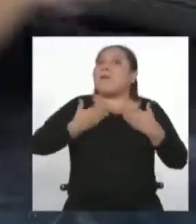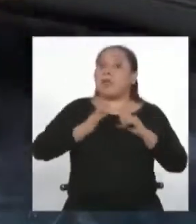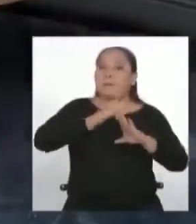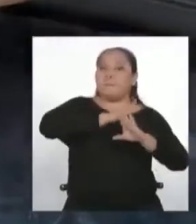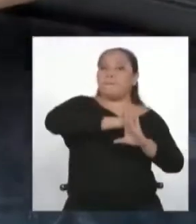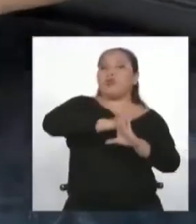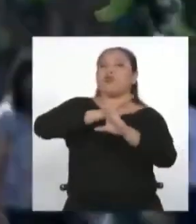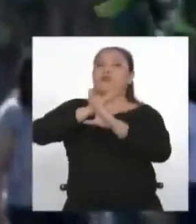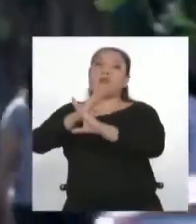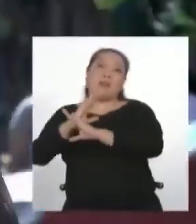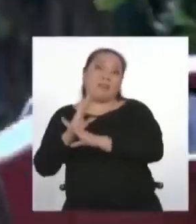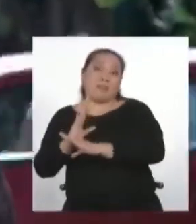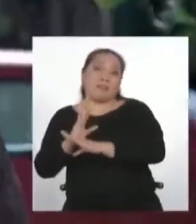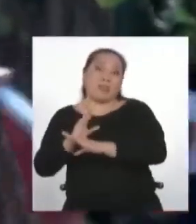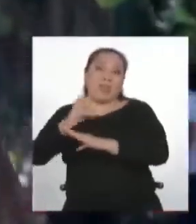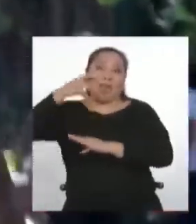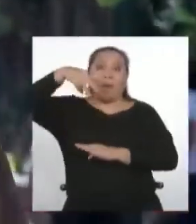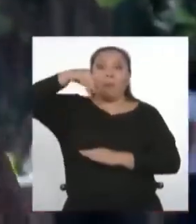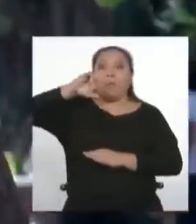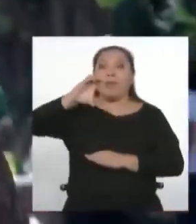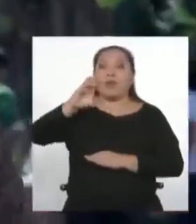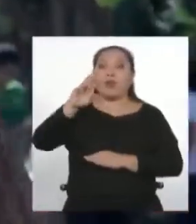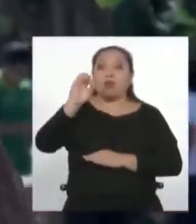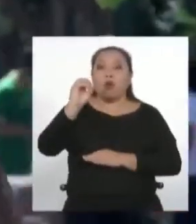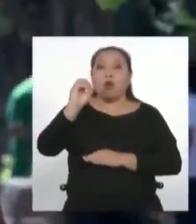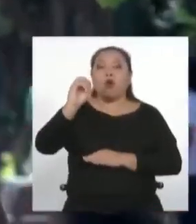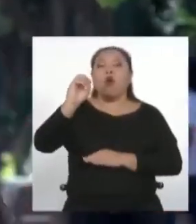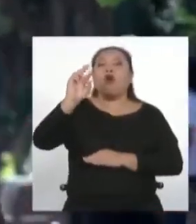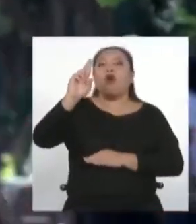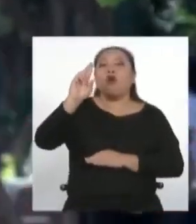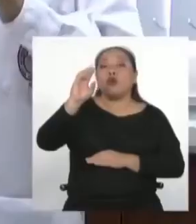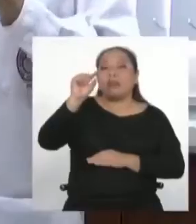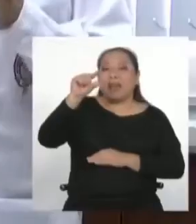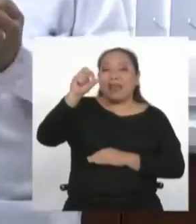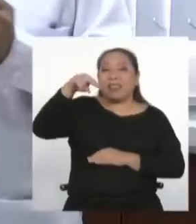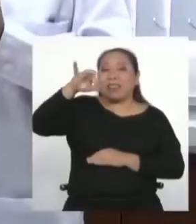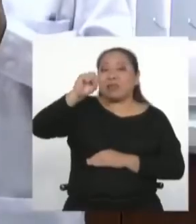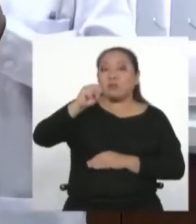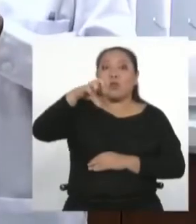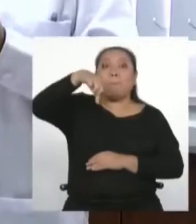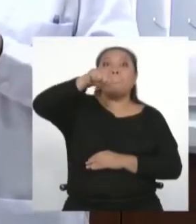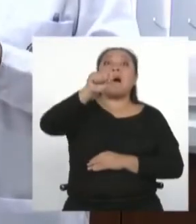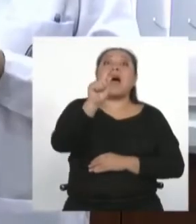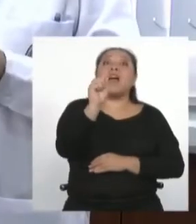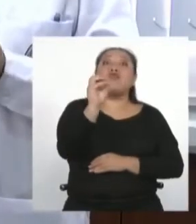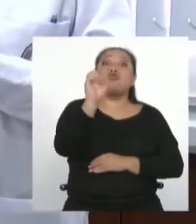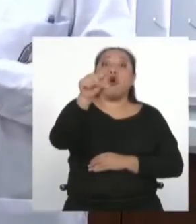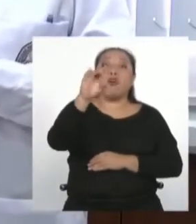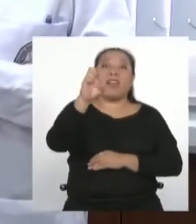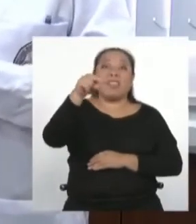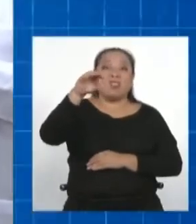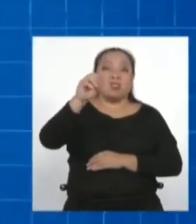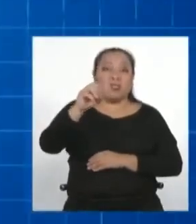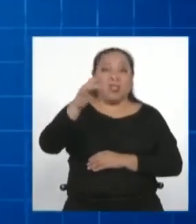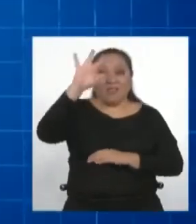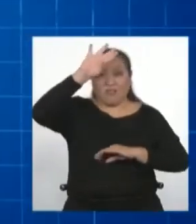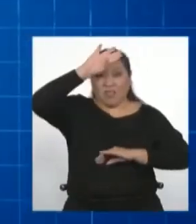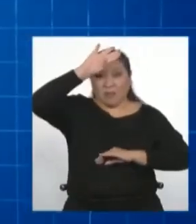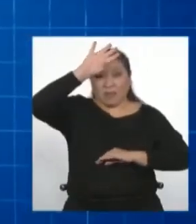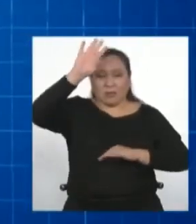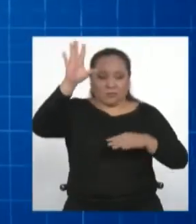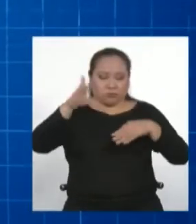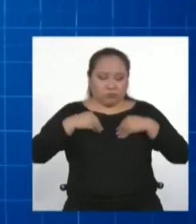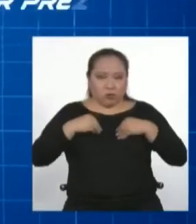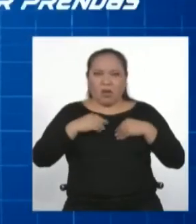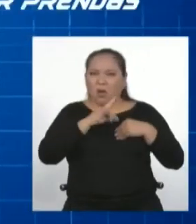microorganismos patógenos, como la capacidad de proteger de la radiación UV, es utilizando partículas muy pequeñitas,